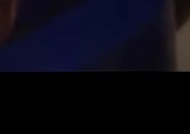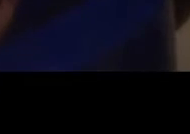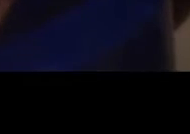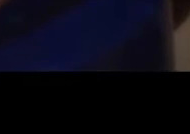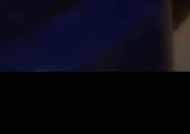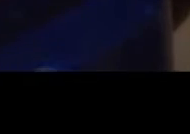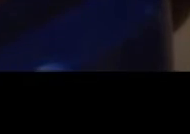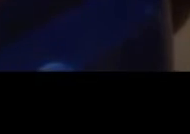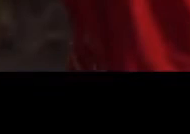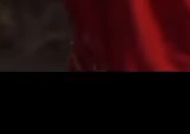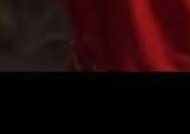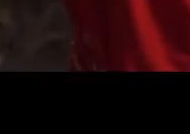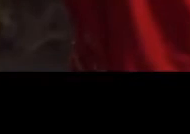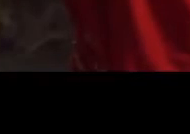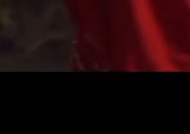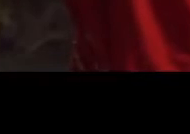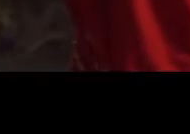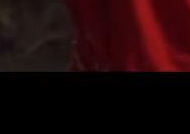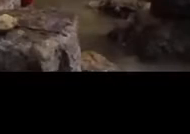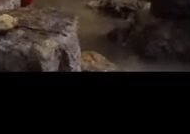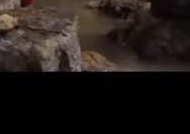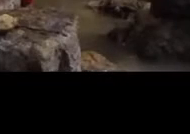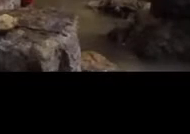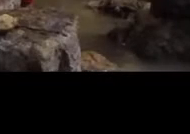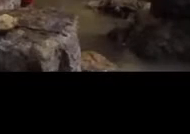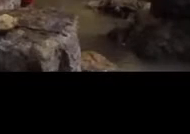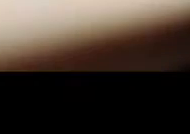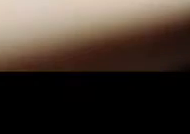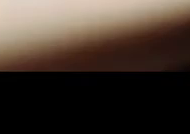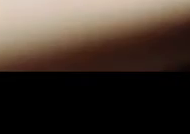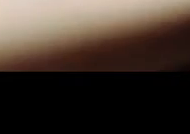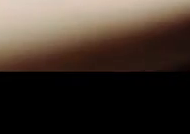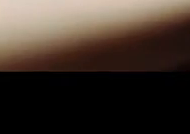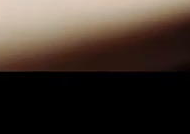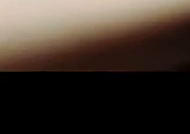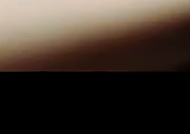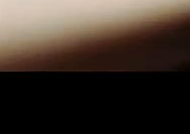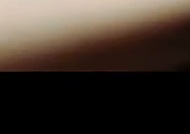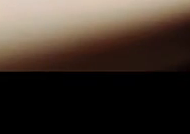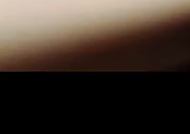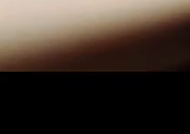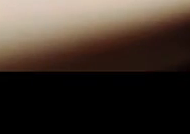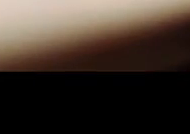Es un recurso natural valioso para nuestras vidas. No